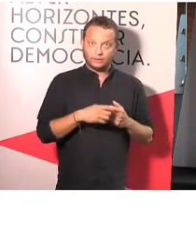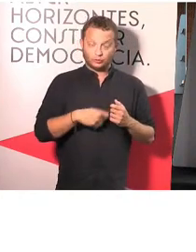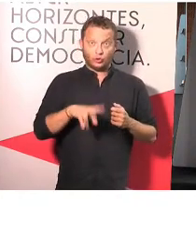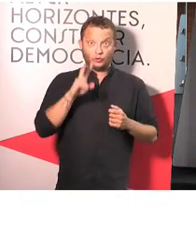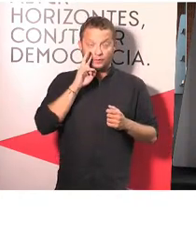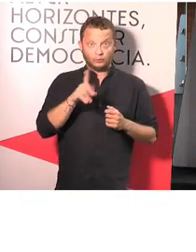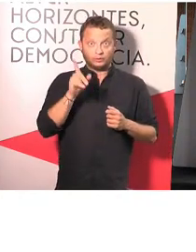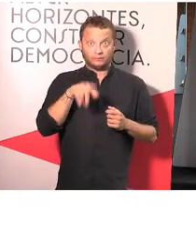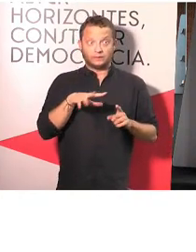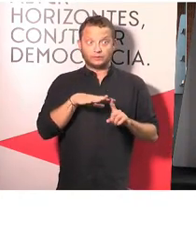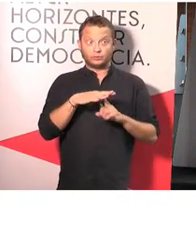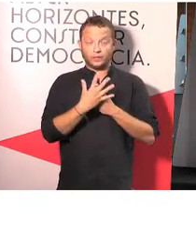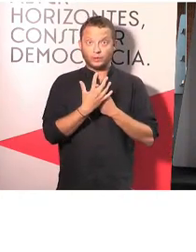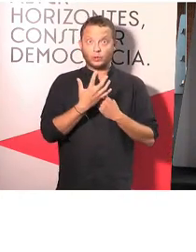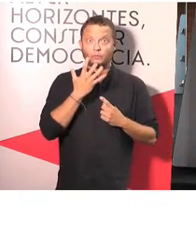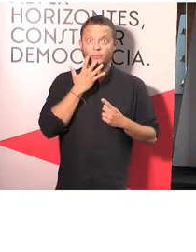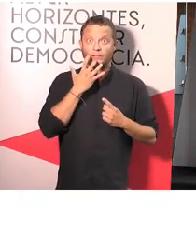vimos